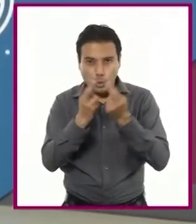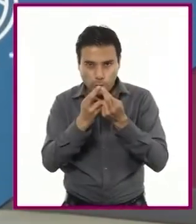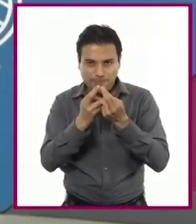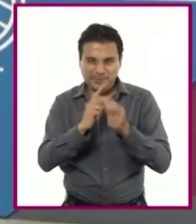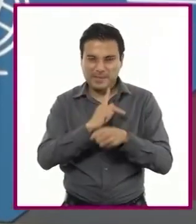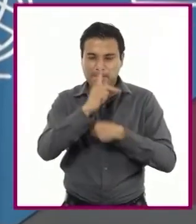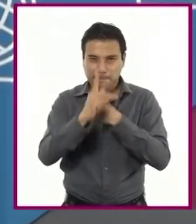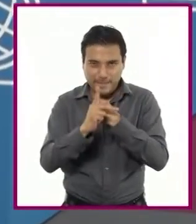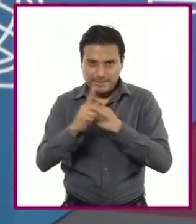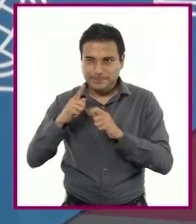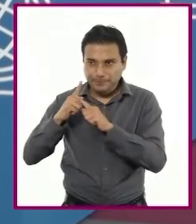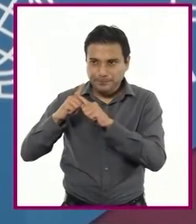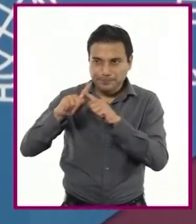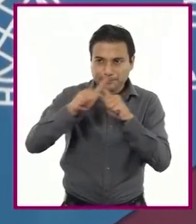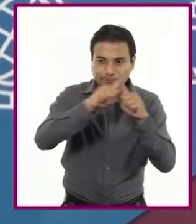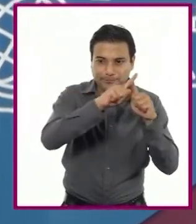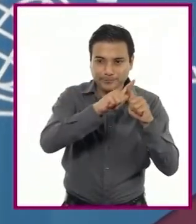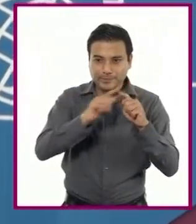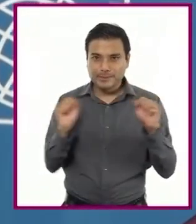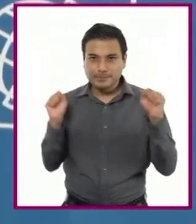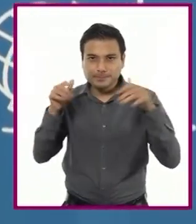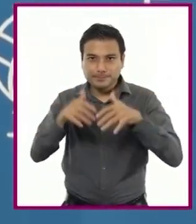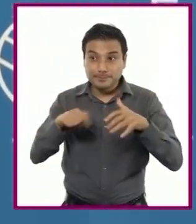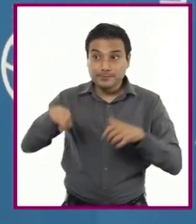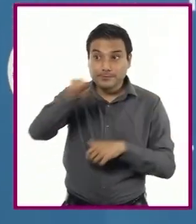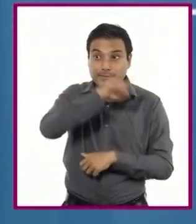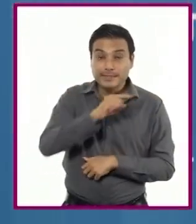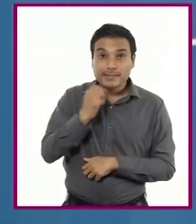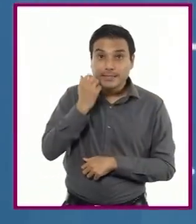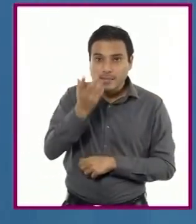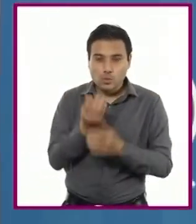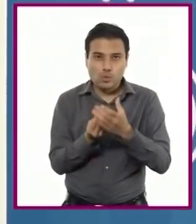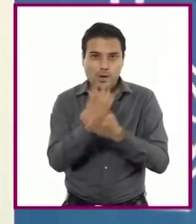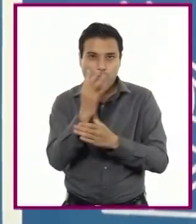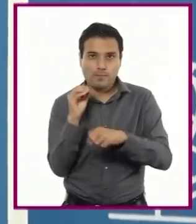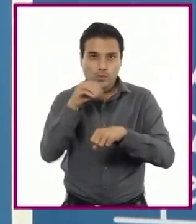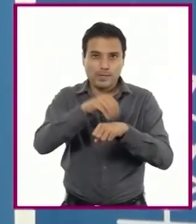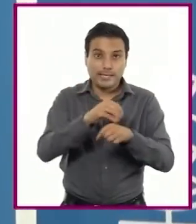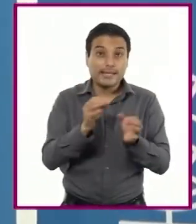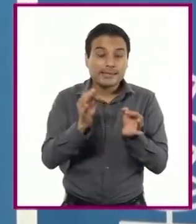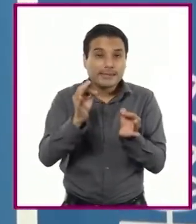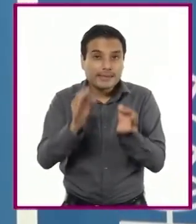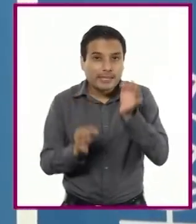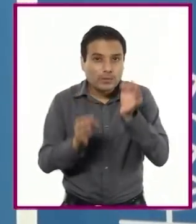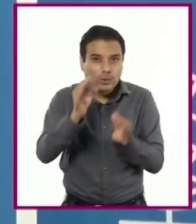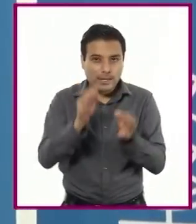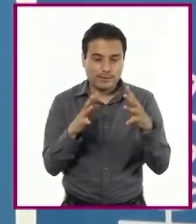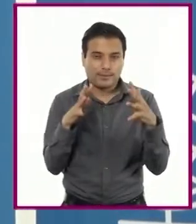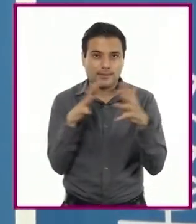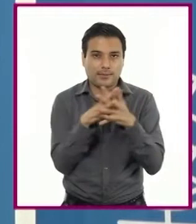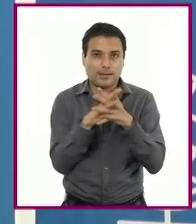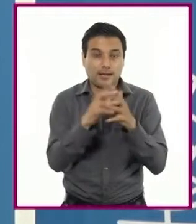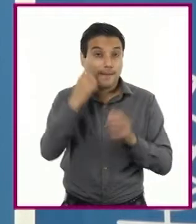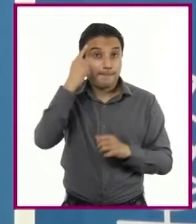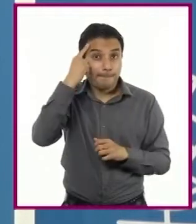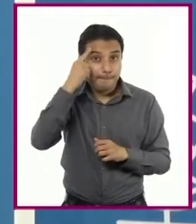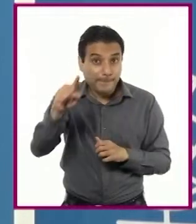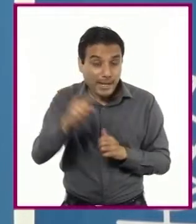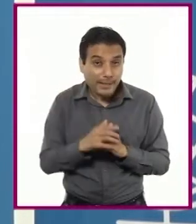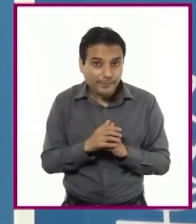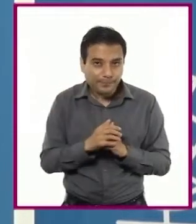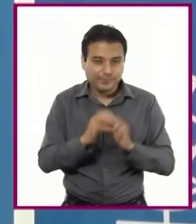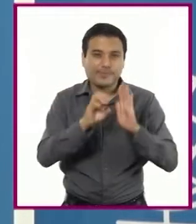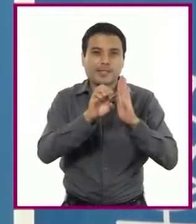países aliados que veían la necesidad de crear un tribunal de guerra para someter a proceso a